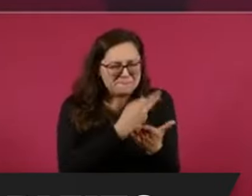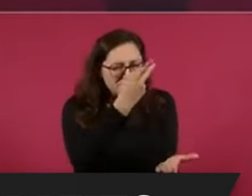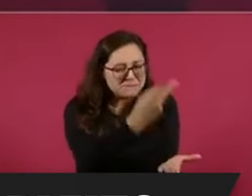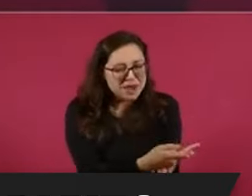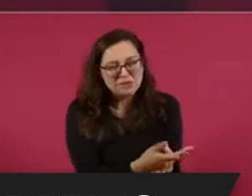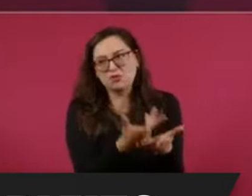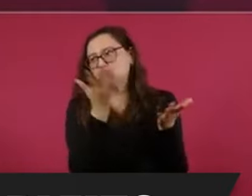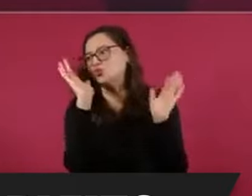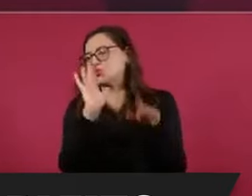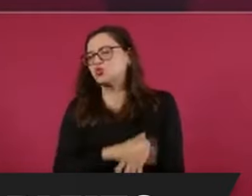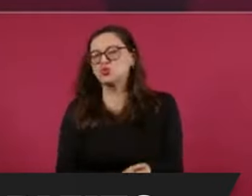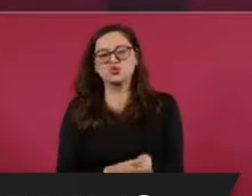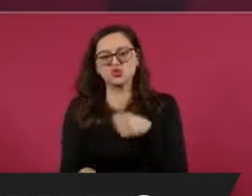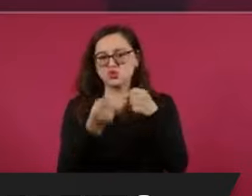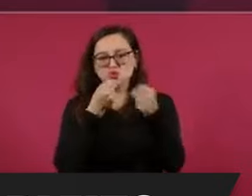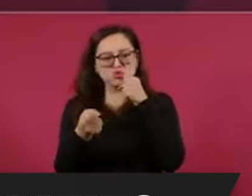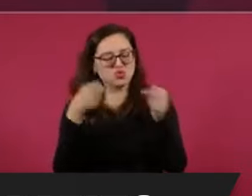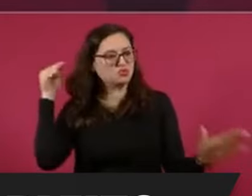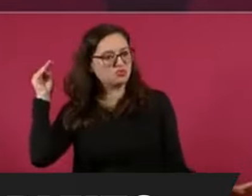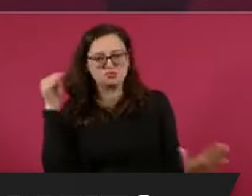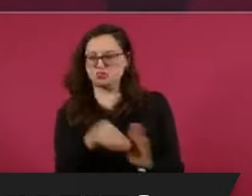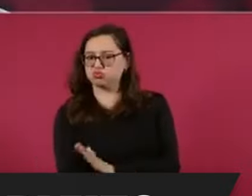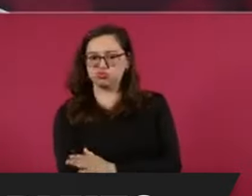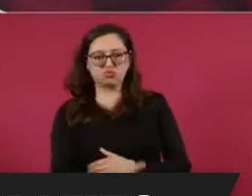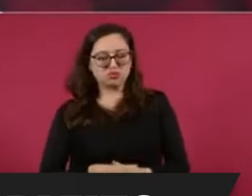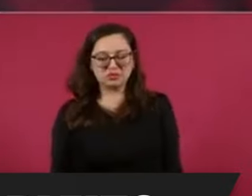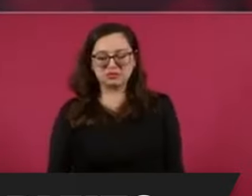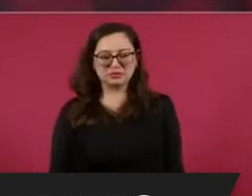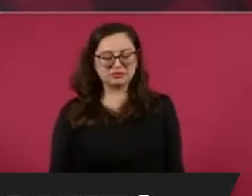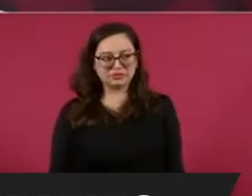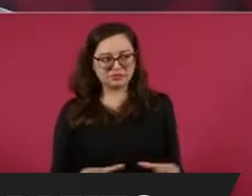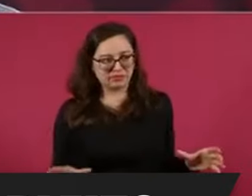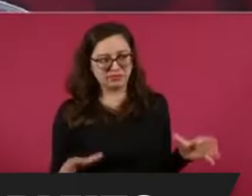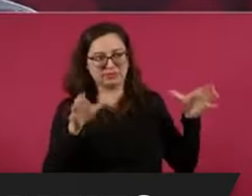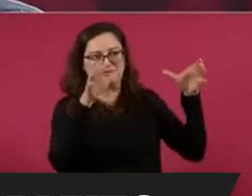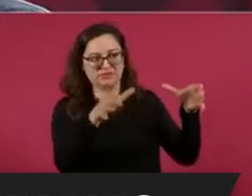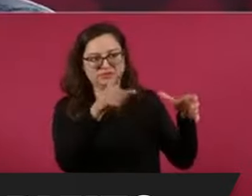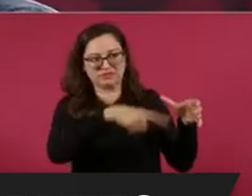de los medios y del control que tienen de los medios de información,